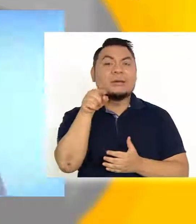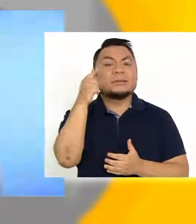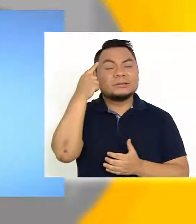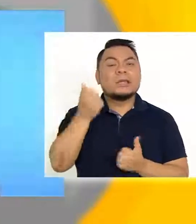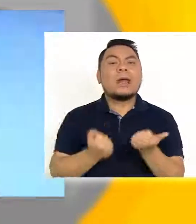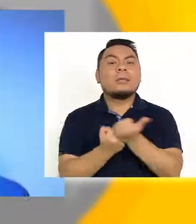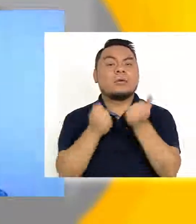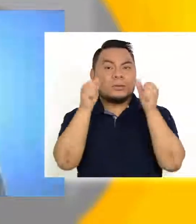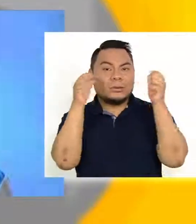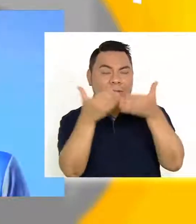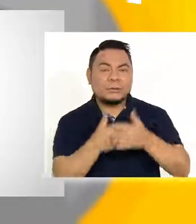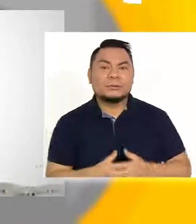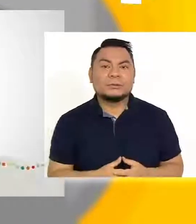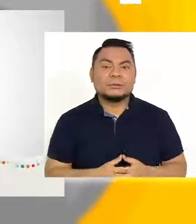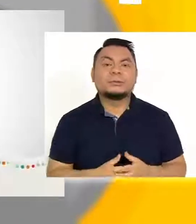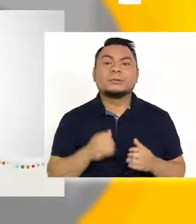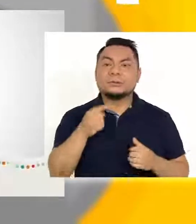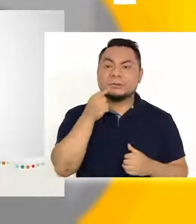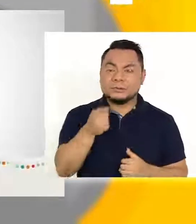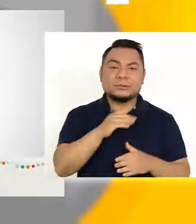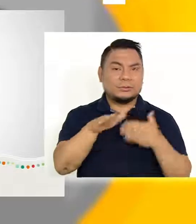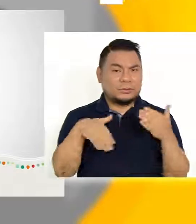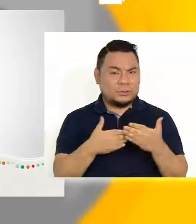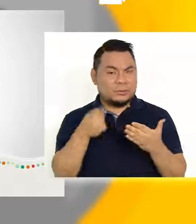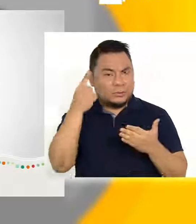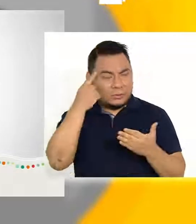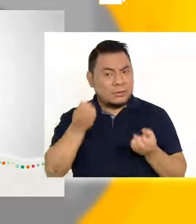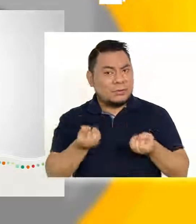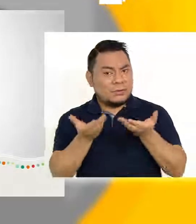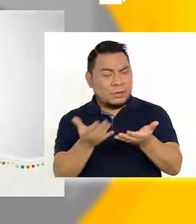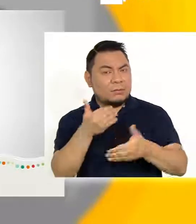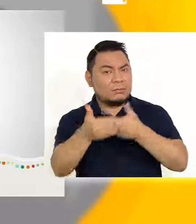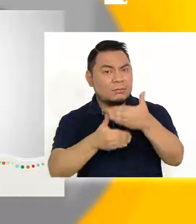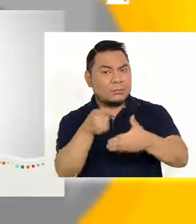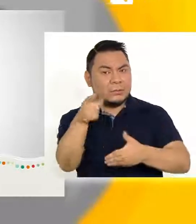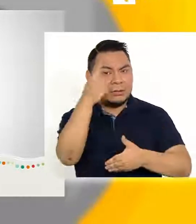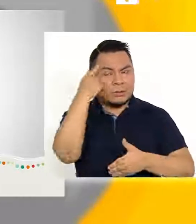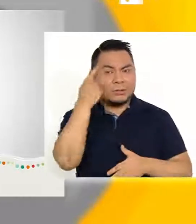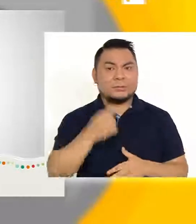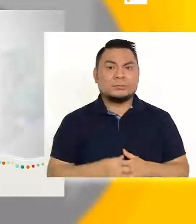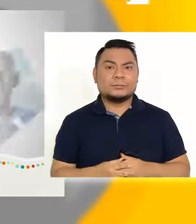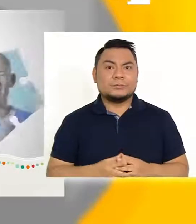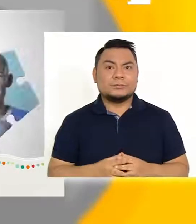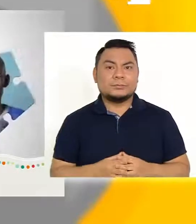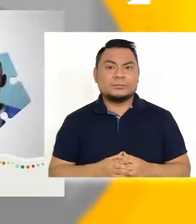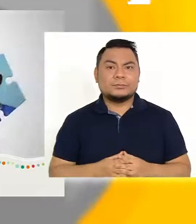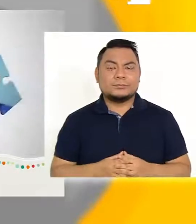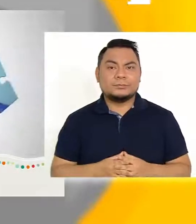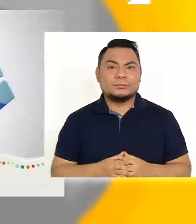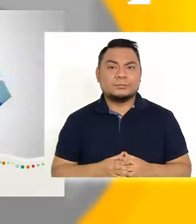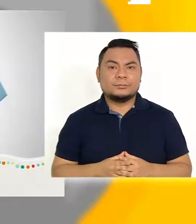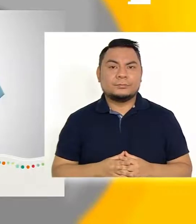apoyamos el autismo. Iluminamos de azul. Leuchte blau. Iluminem de blau. Iluminamos de azul.